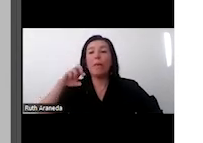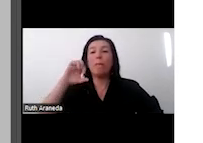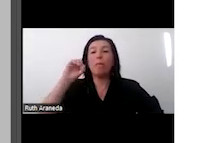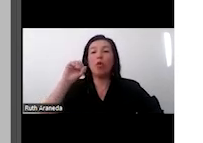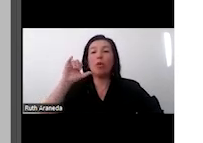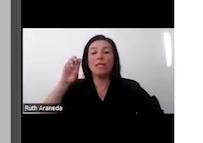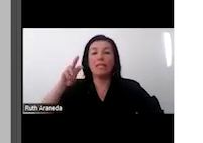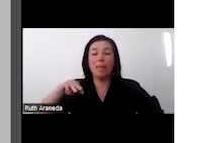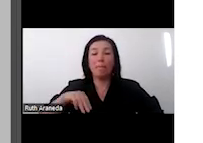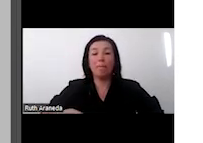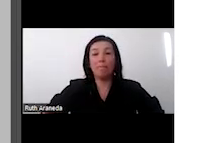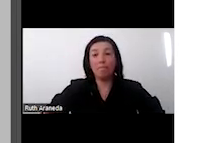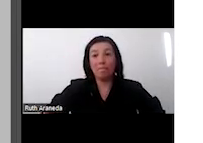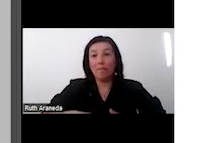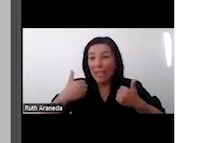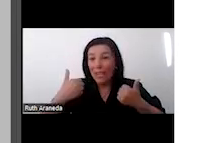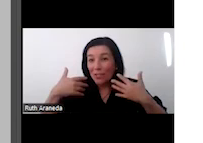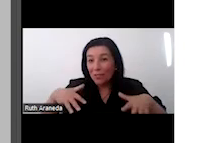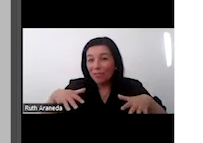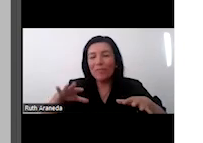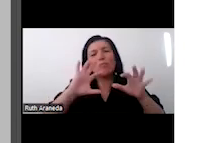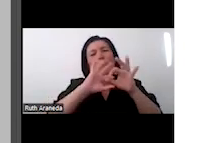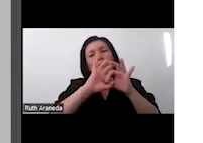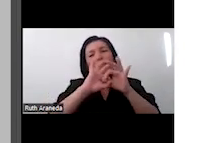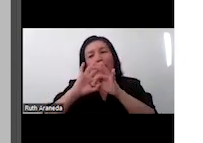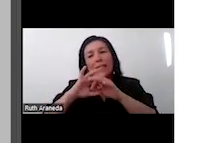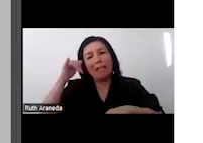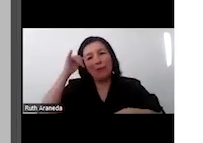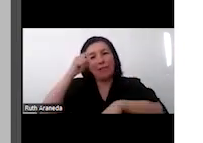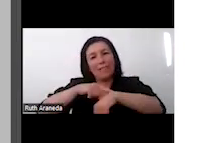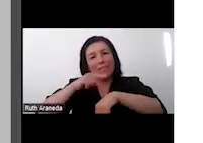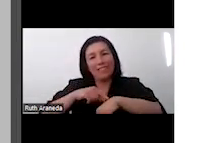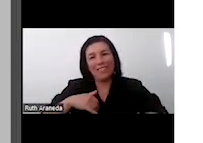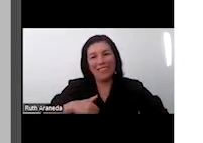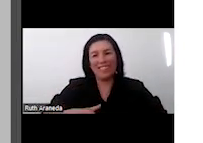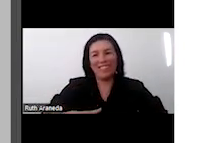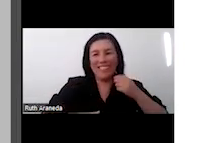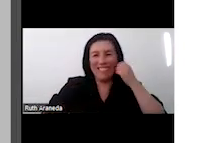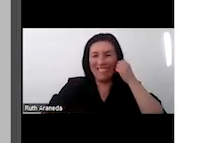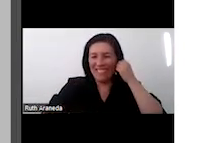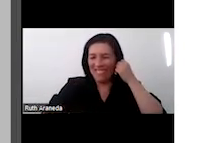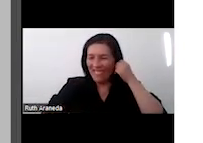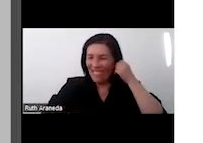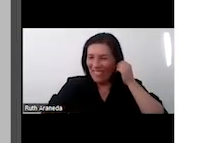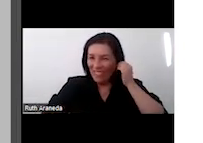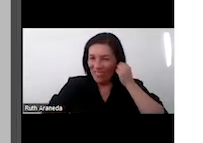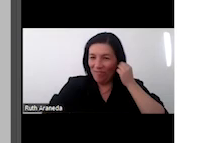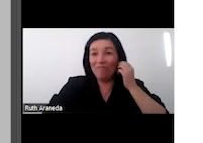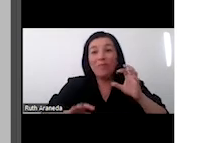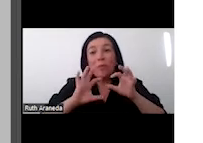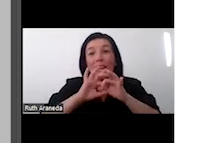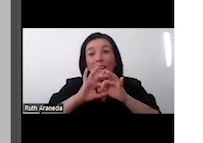seguir. Eso, y muchas gracias y disculpen la demora. O eso. Muchas